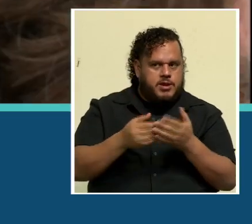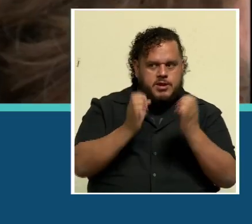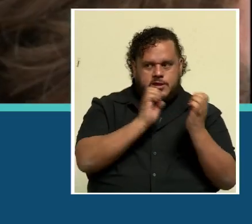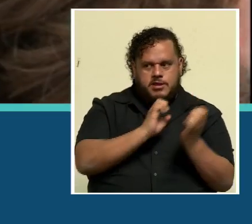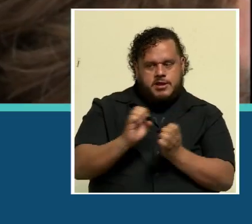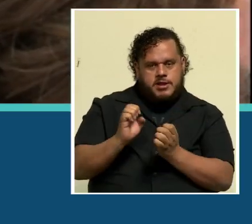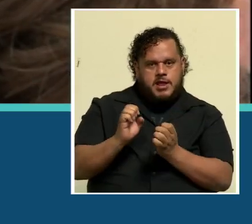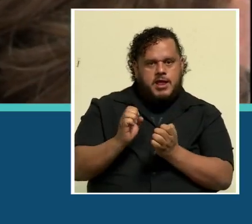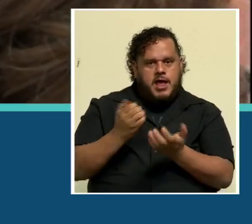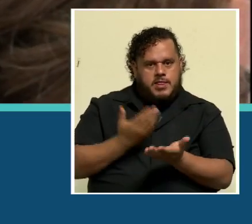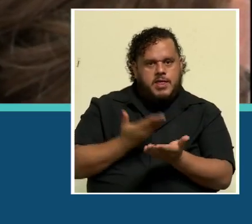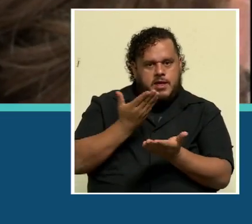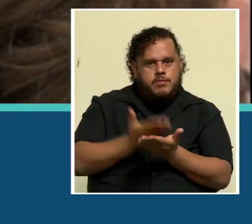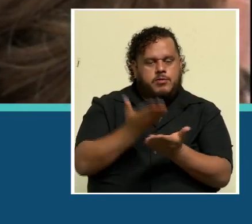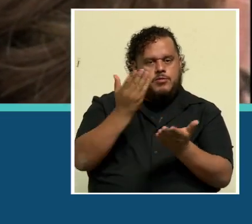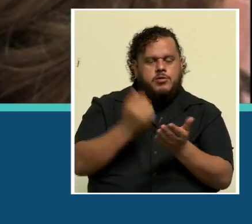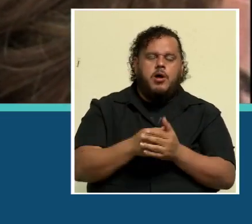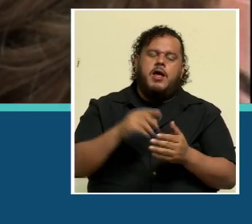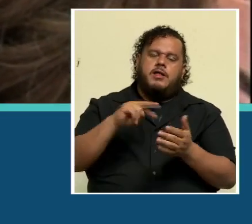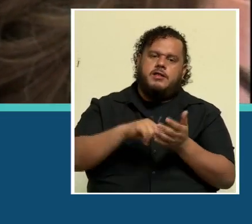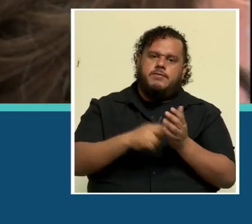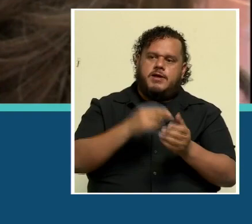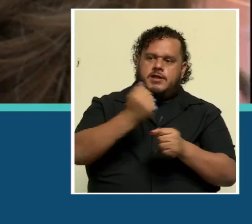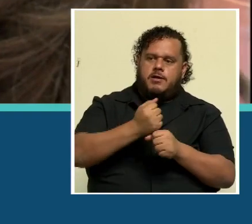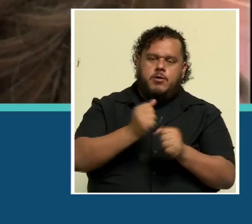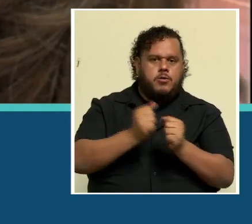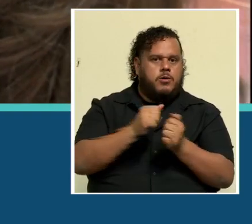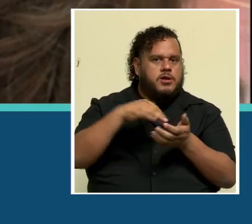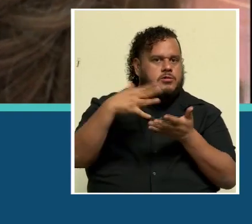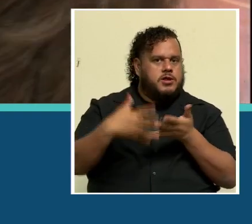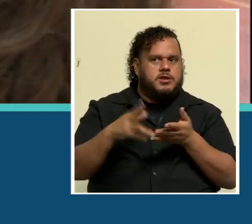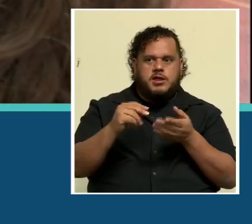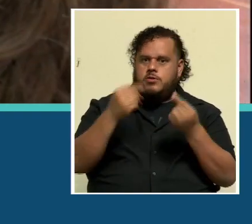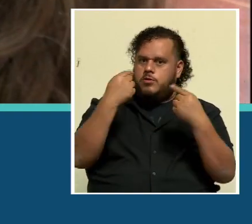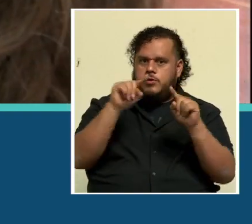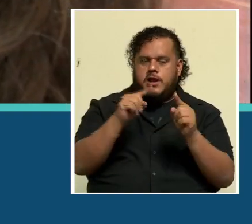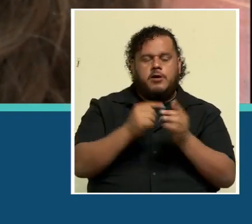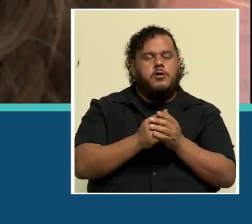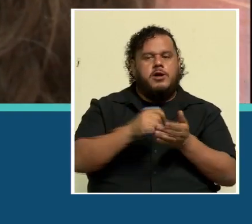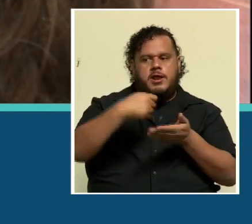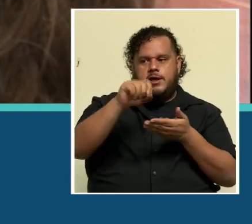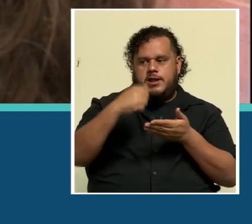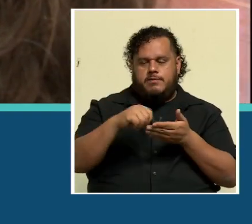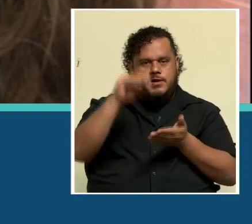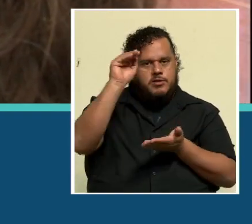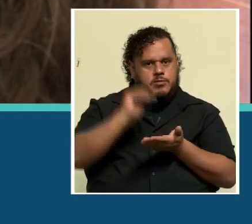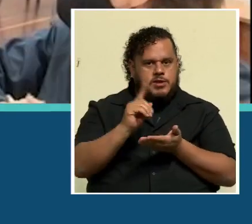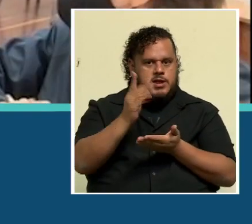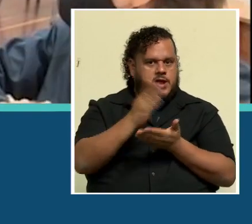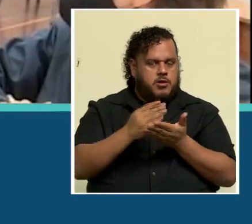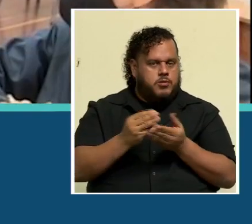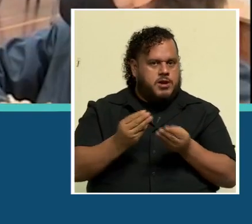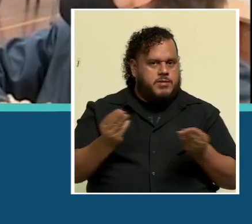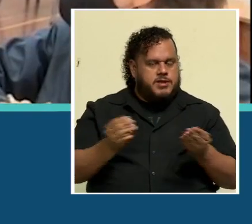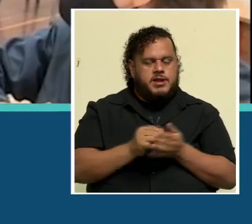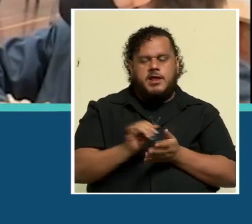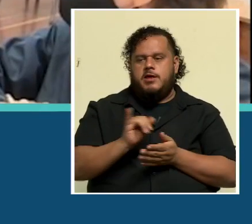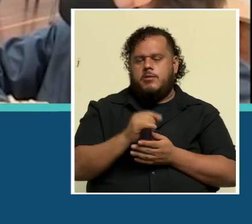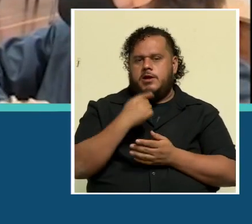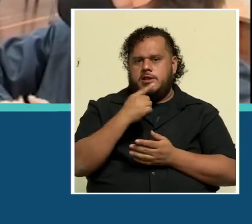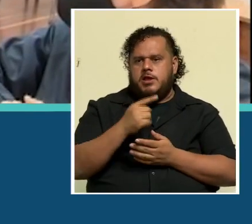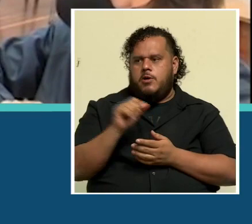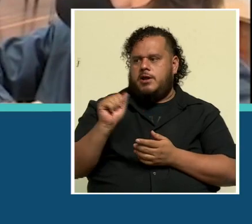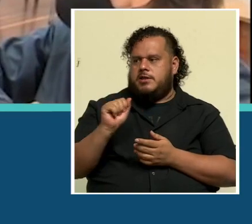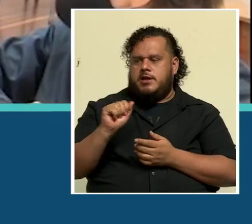de promoción, es decir, el trabajo con estudiantes que no lograron la calificación mínima en alguna materia. Además, según manifestó